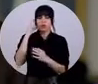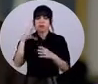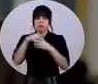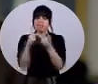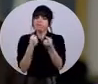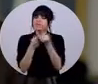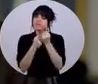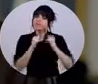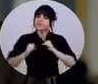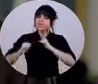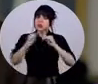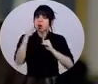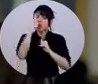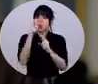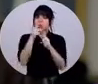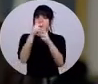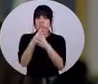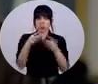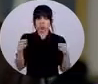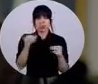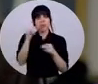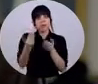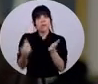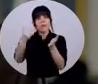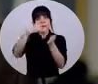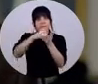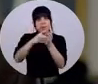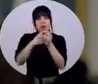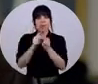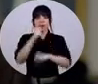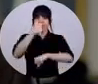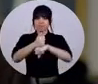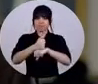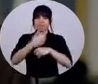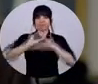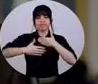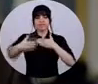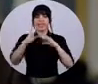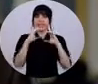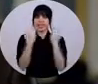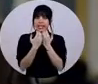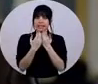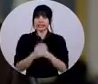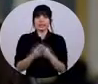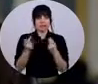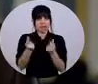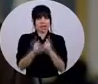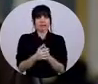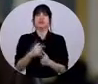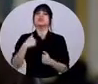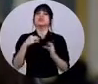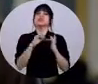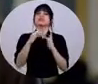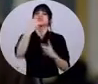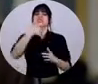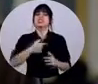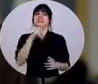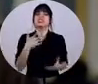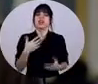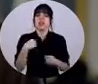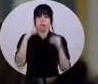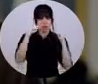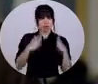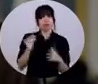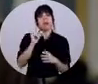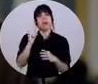solución y con el restablecimiento inmediato del curso lectivo. Soy ante todo educador y padre de